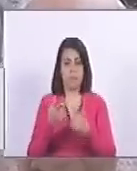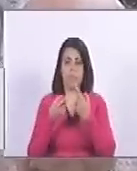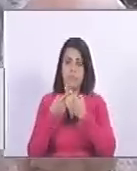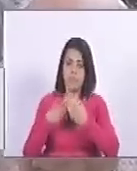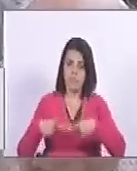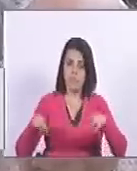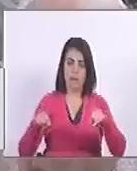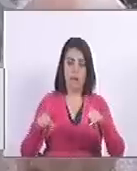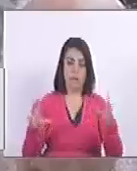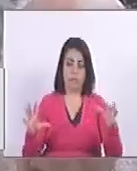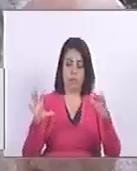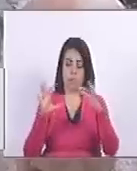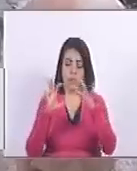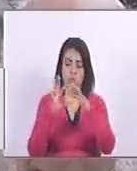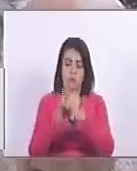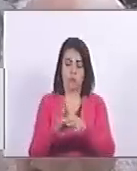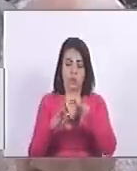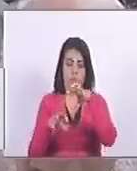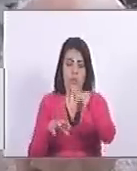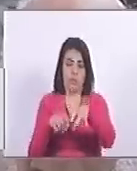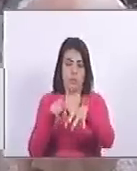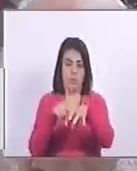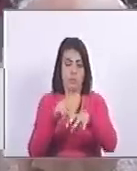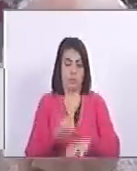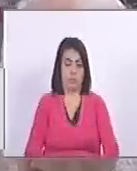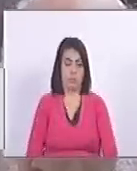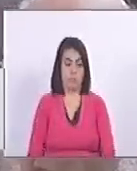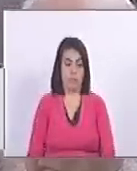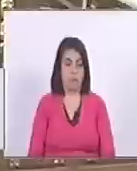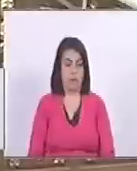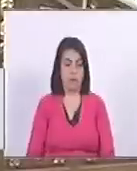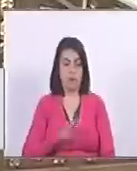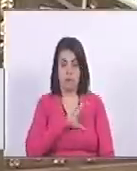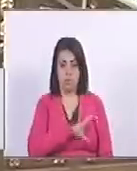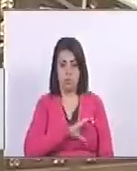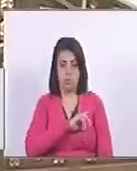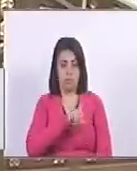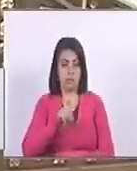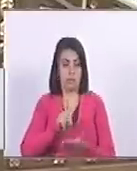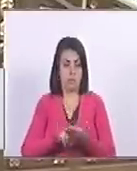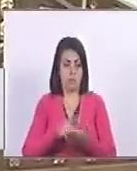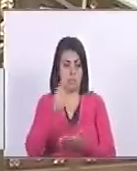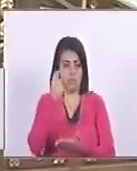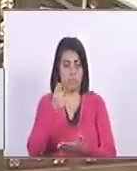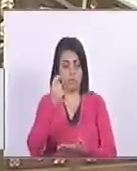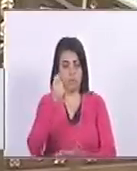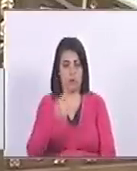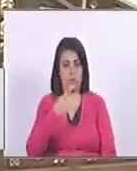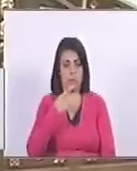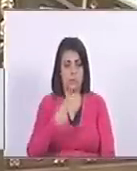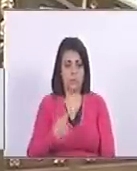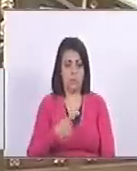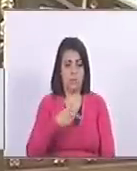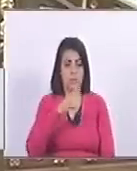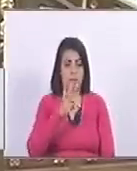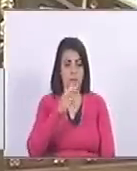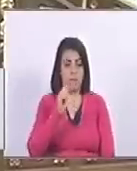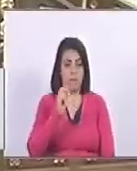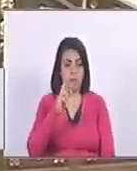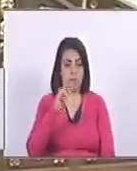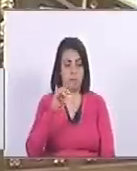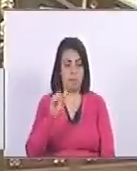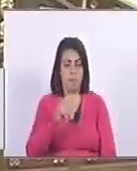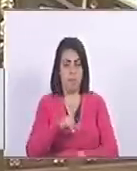distintas, y no está mal utilizada la palabra. Comisión General, aquí el diputado Rondero, el diputado Faría,